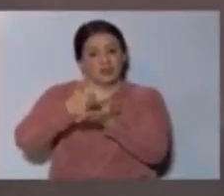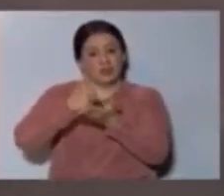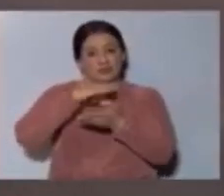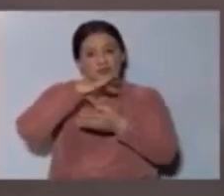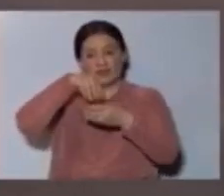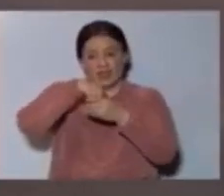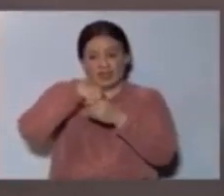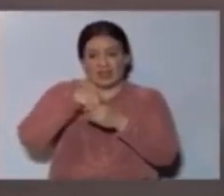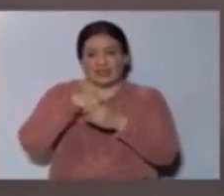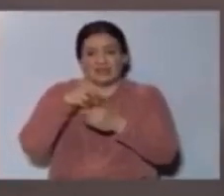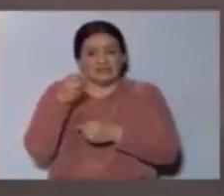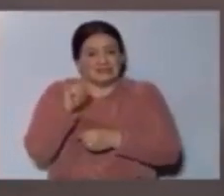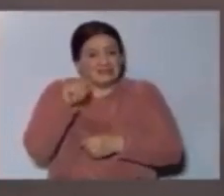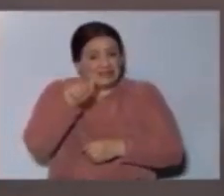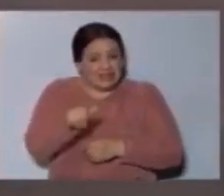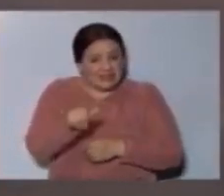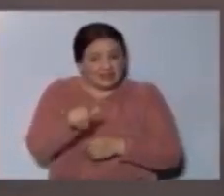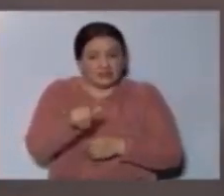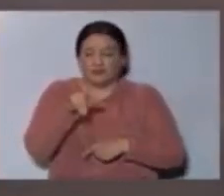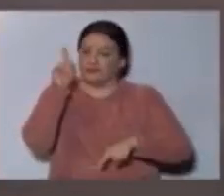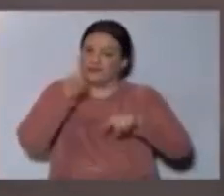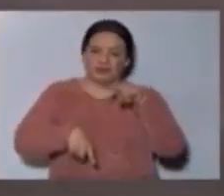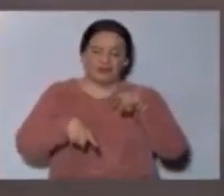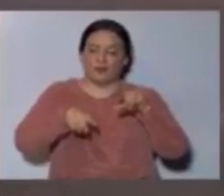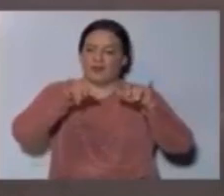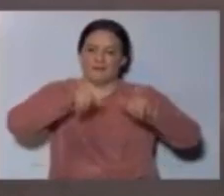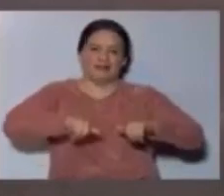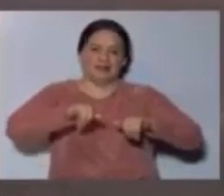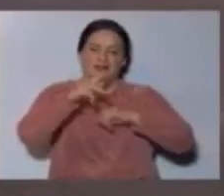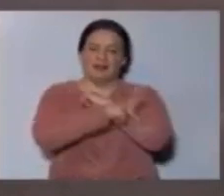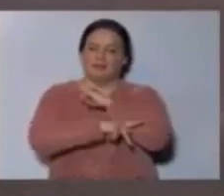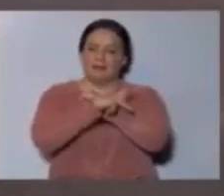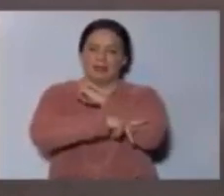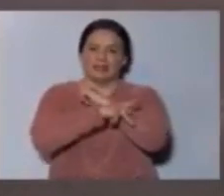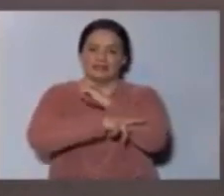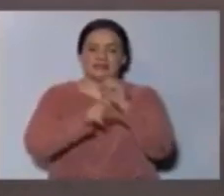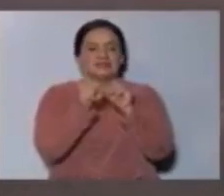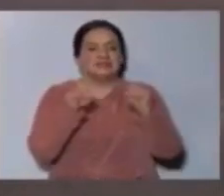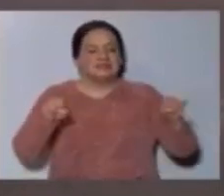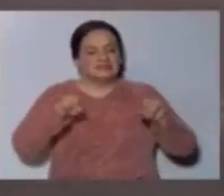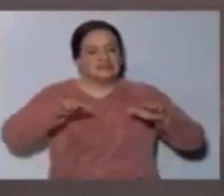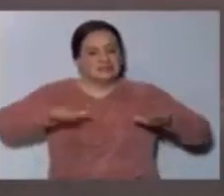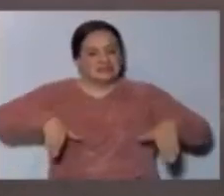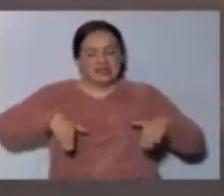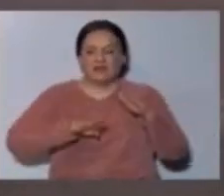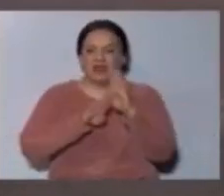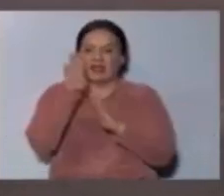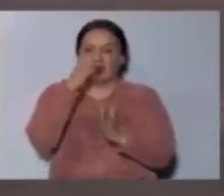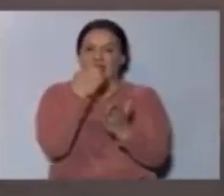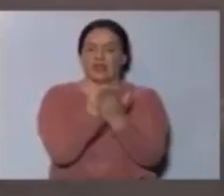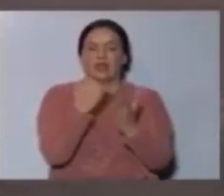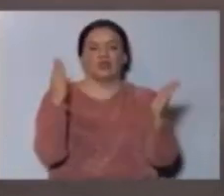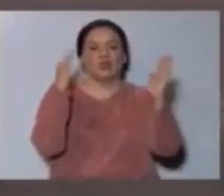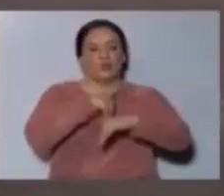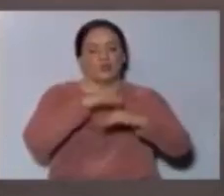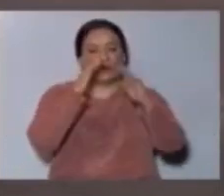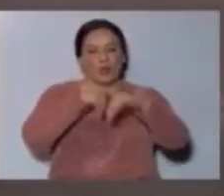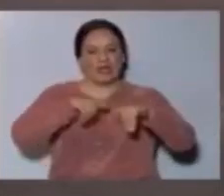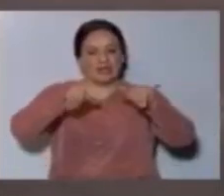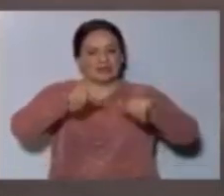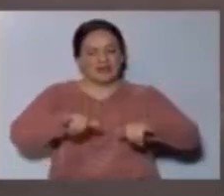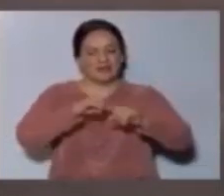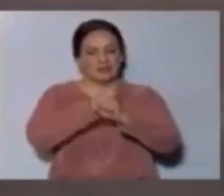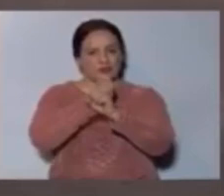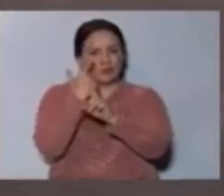resultaría insostenible para este país. Sin reactivación económica no hay